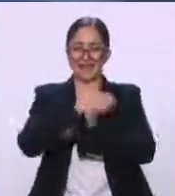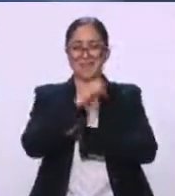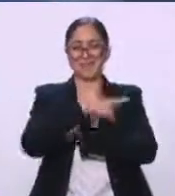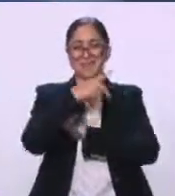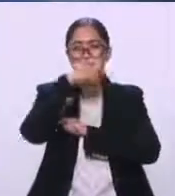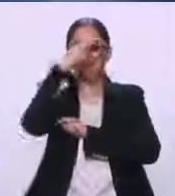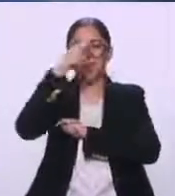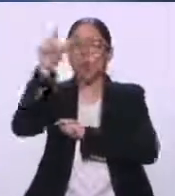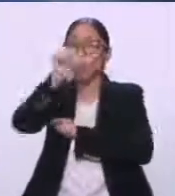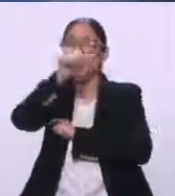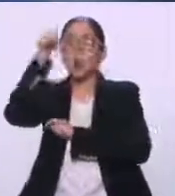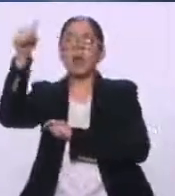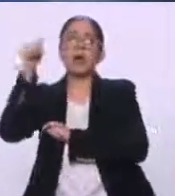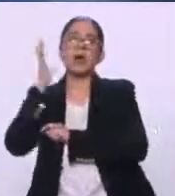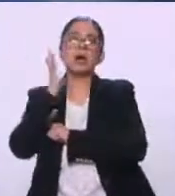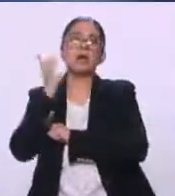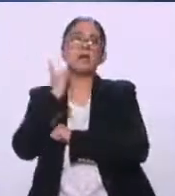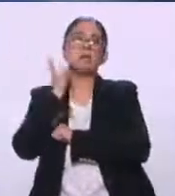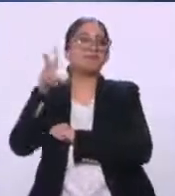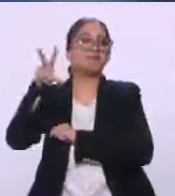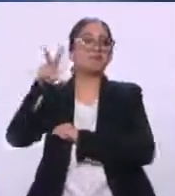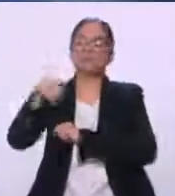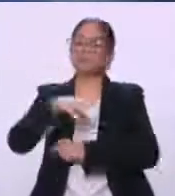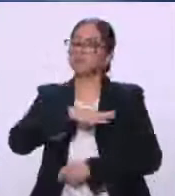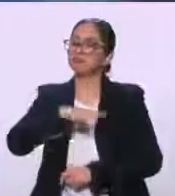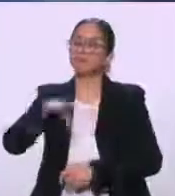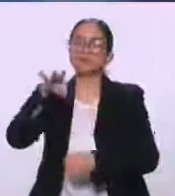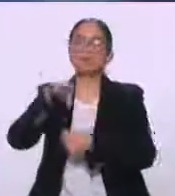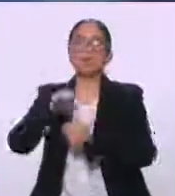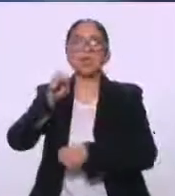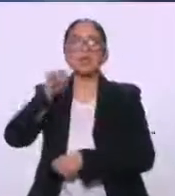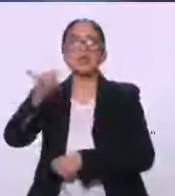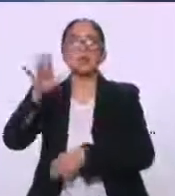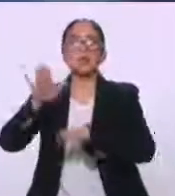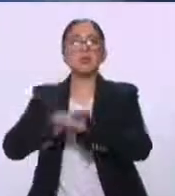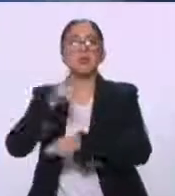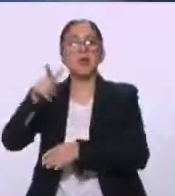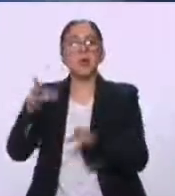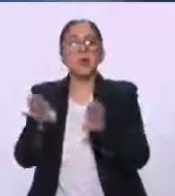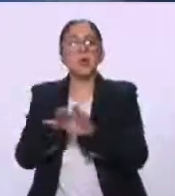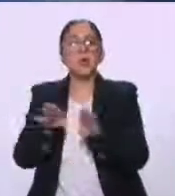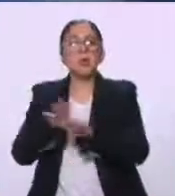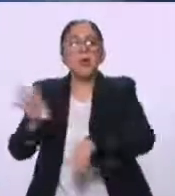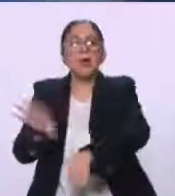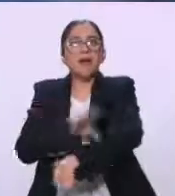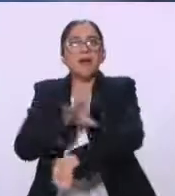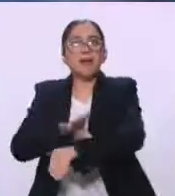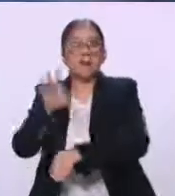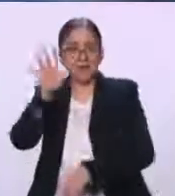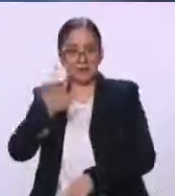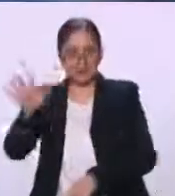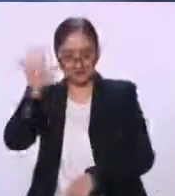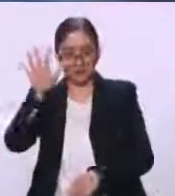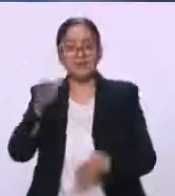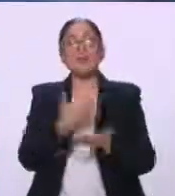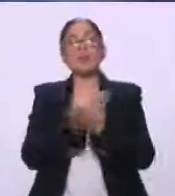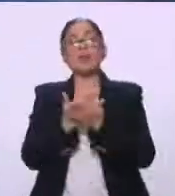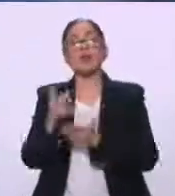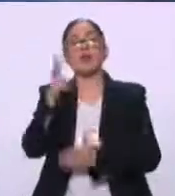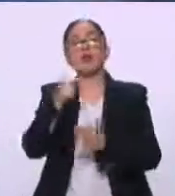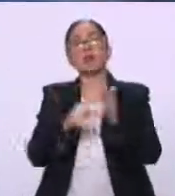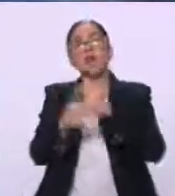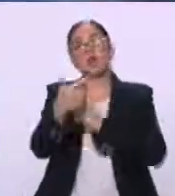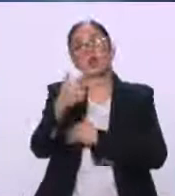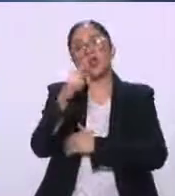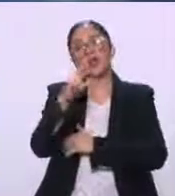se opusieron porque era un sector estratégico. En 2008, cuando Repsol trata de ser